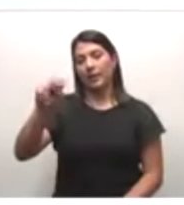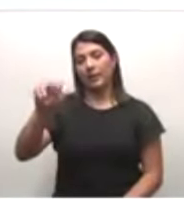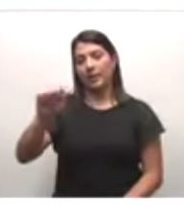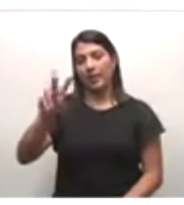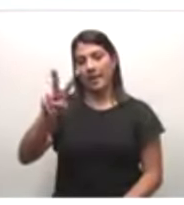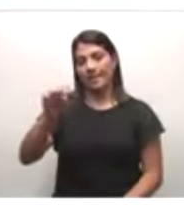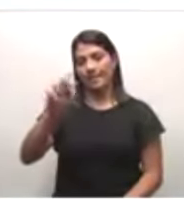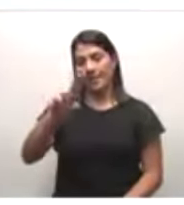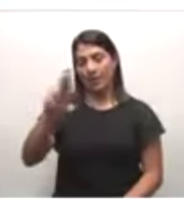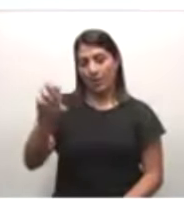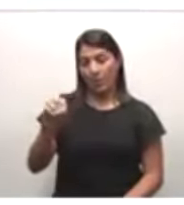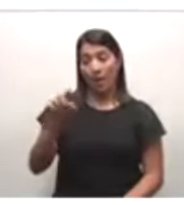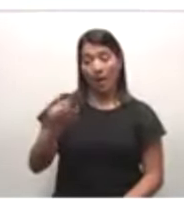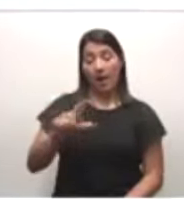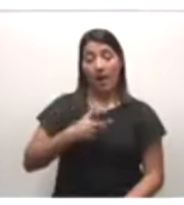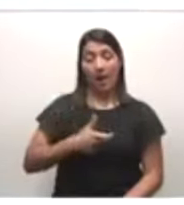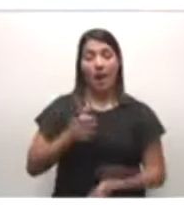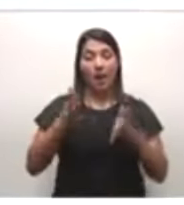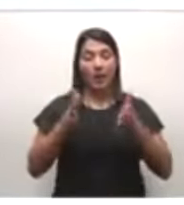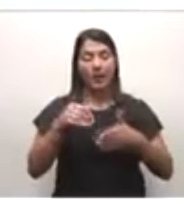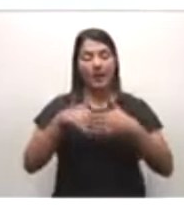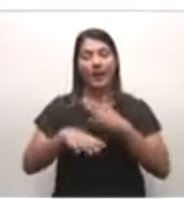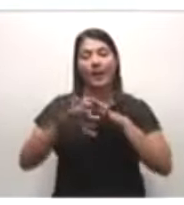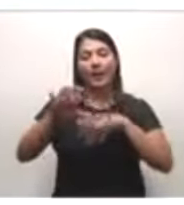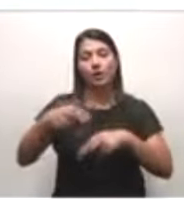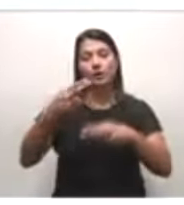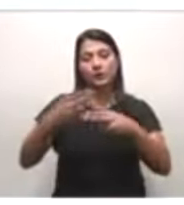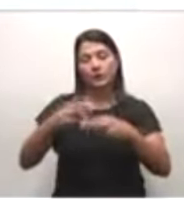Cotobruz, el retorno de Rafael Navarro.